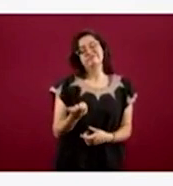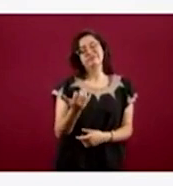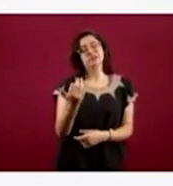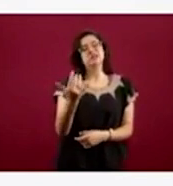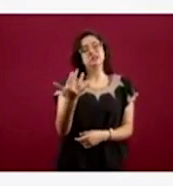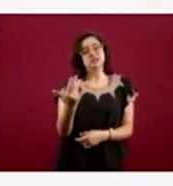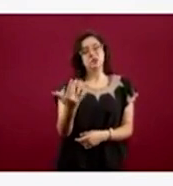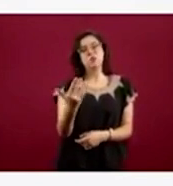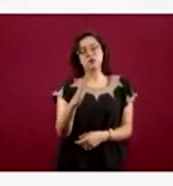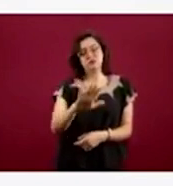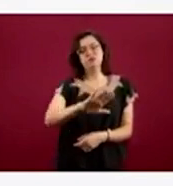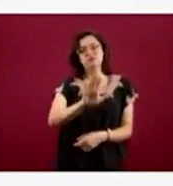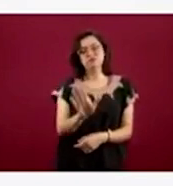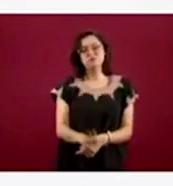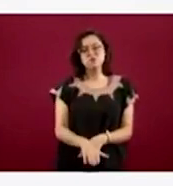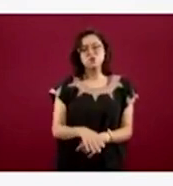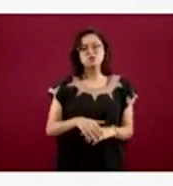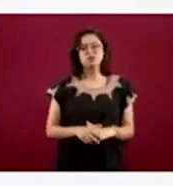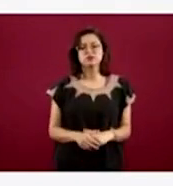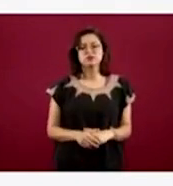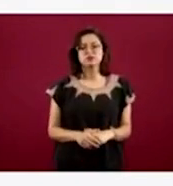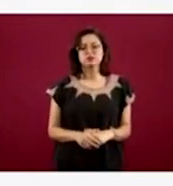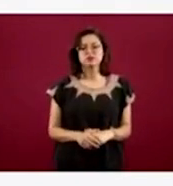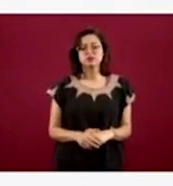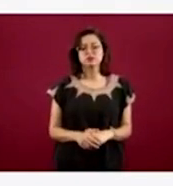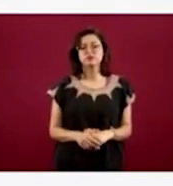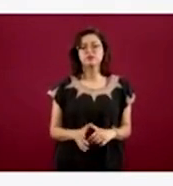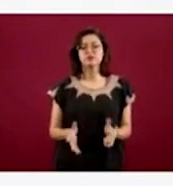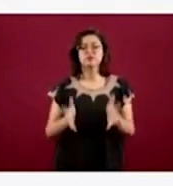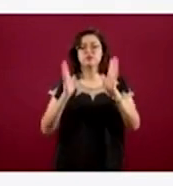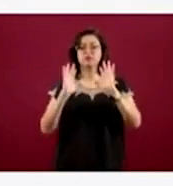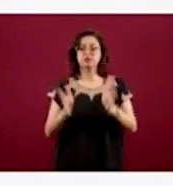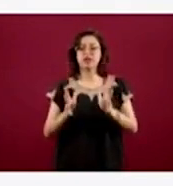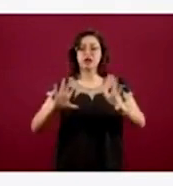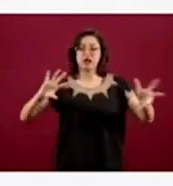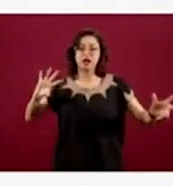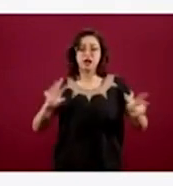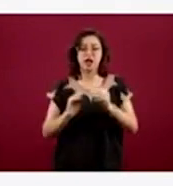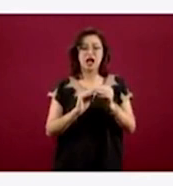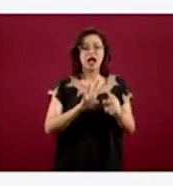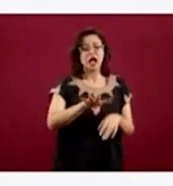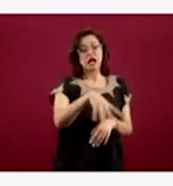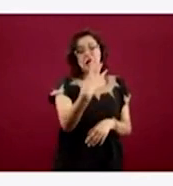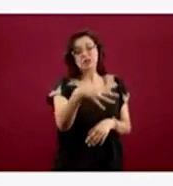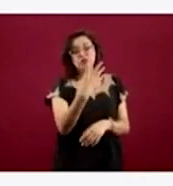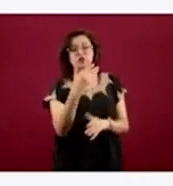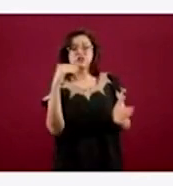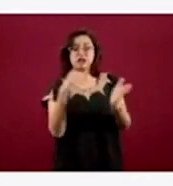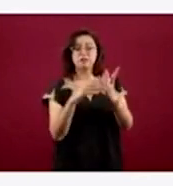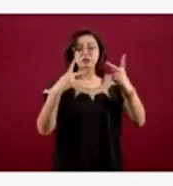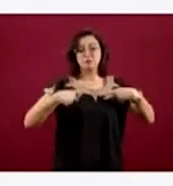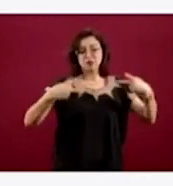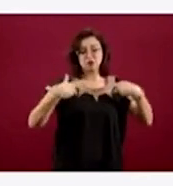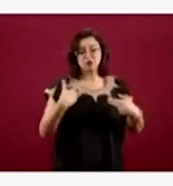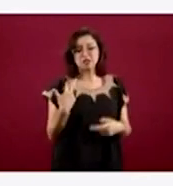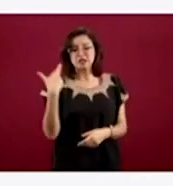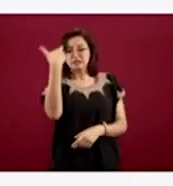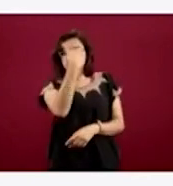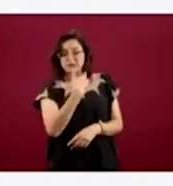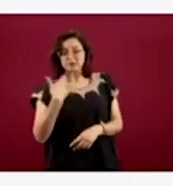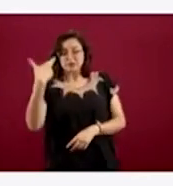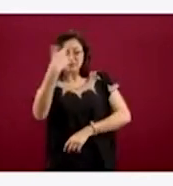ocurridas hizo prácticamente ya 14.000 las personas que han sido o están siendo